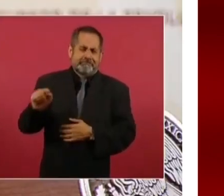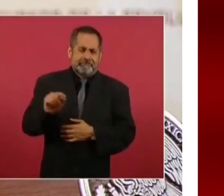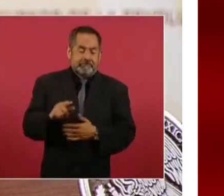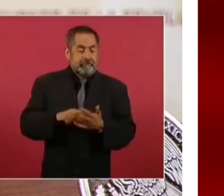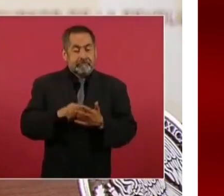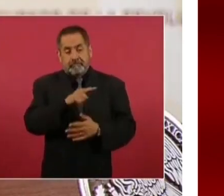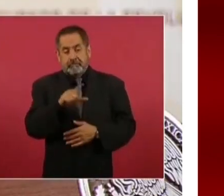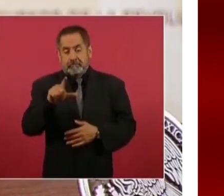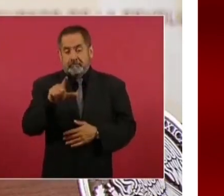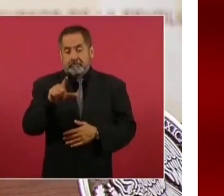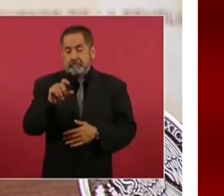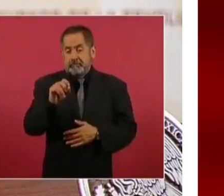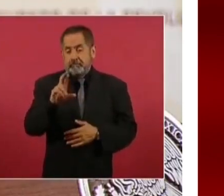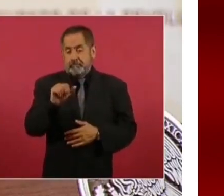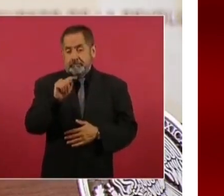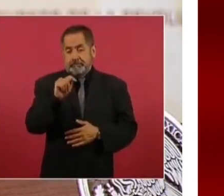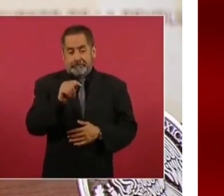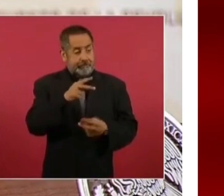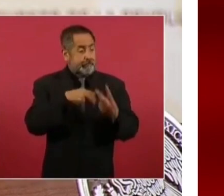Loret, todos somos Loret.